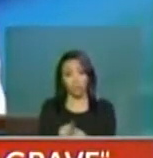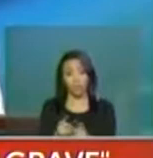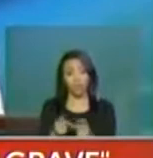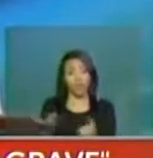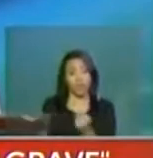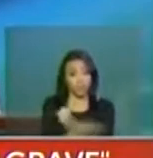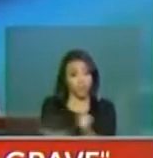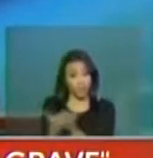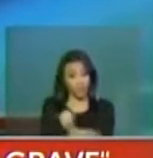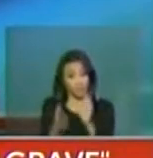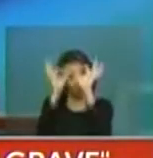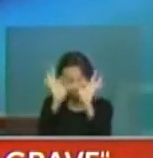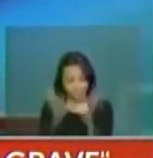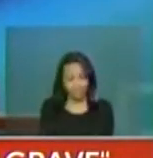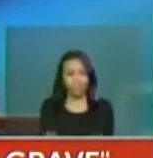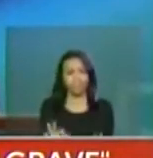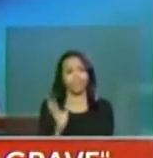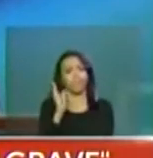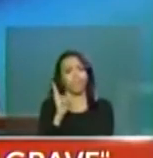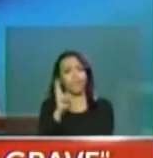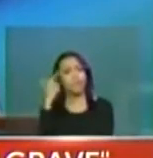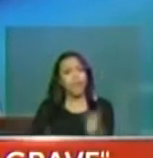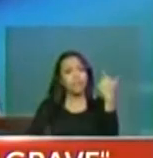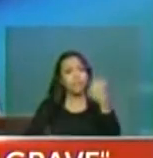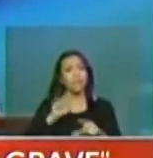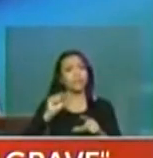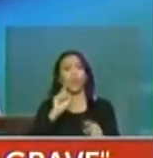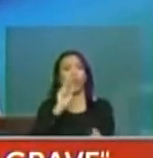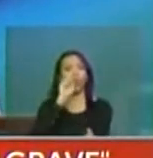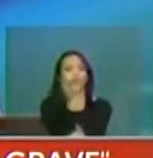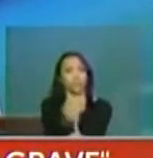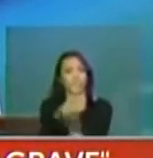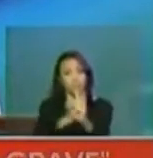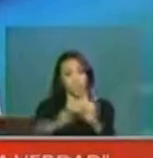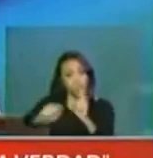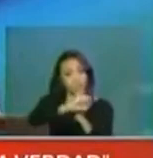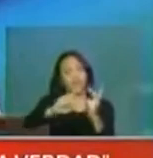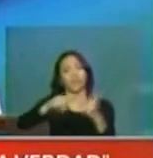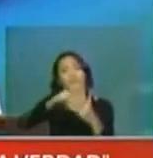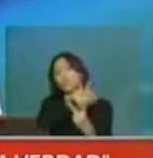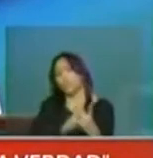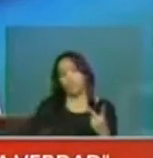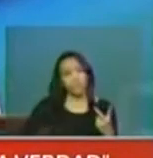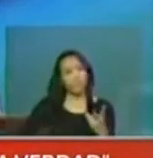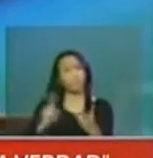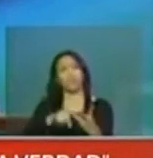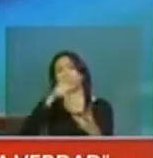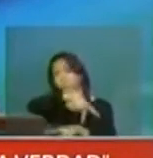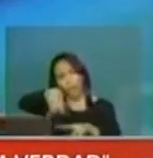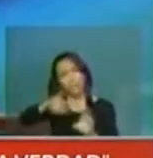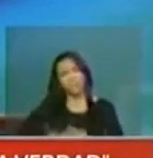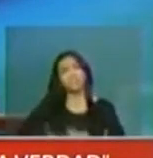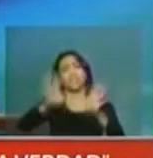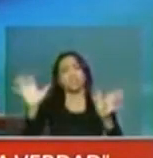de los principios necesarios para construir cada vez una sociedad, un gobierno, un país más libre